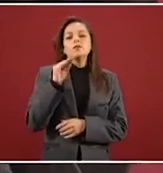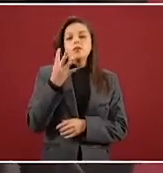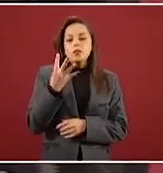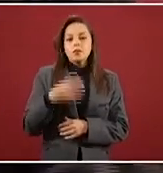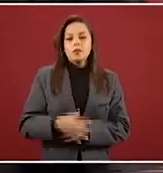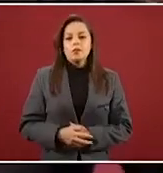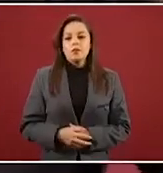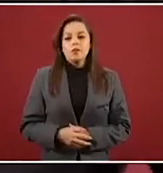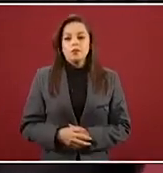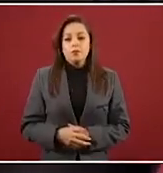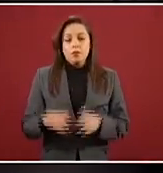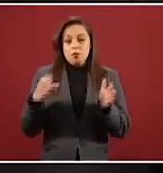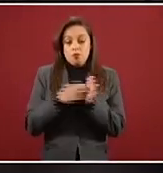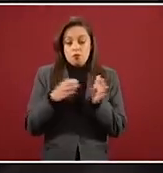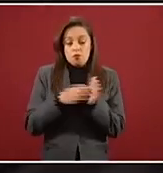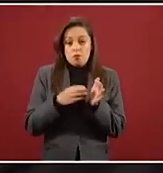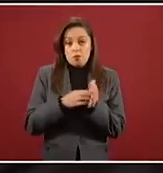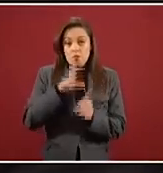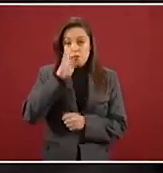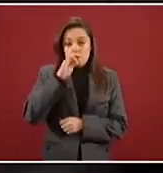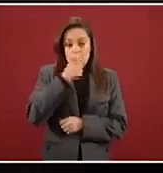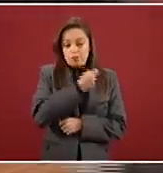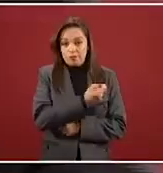1994, 40 cajas.